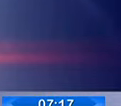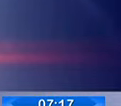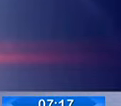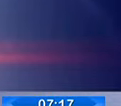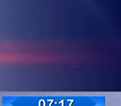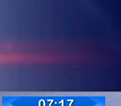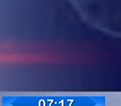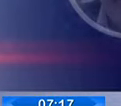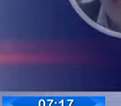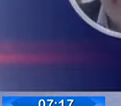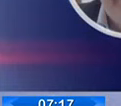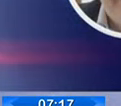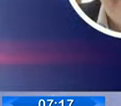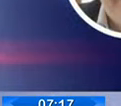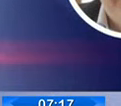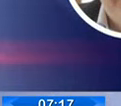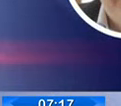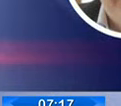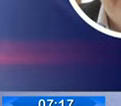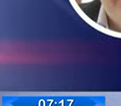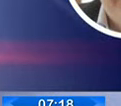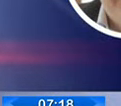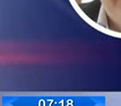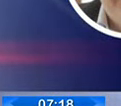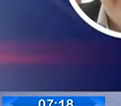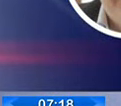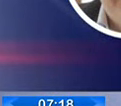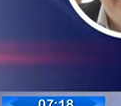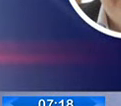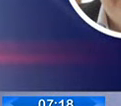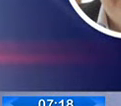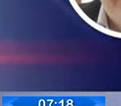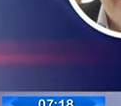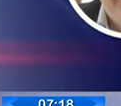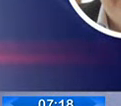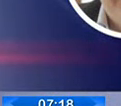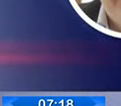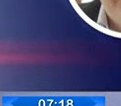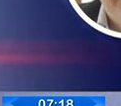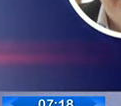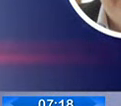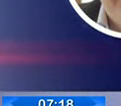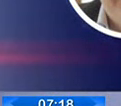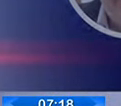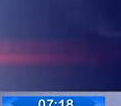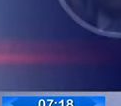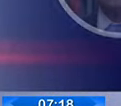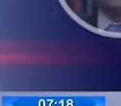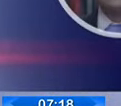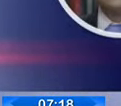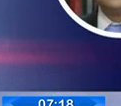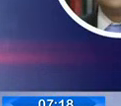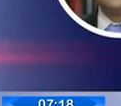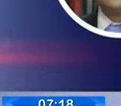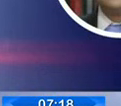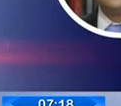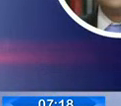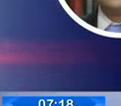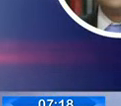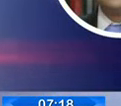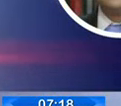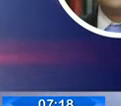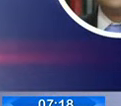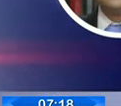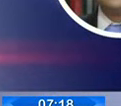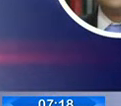Augusto Briones, mientras que Juan Sebastián Roldán se encargará de la Secretaría Particular de la Presidencia. Y como ya era conocido,